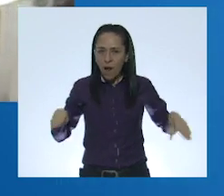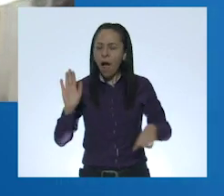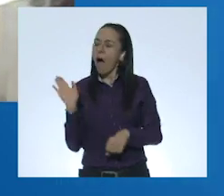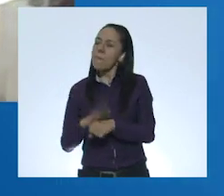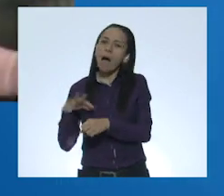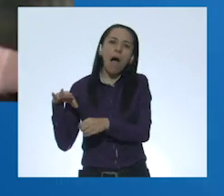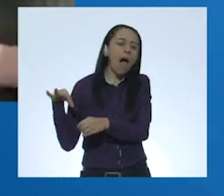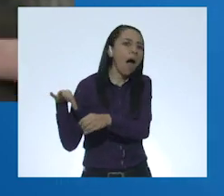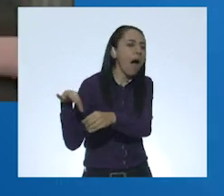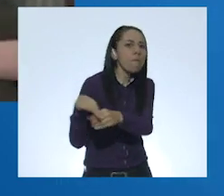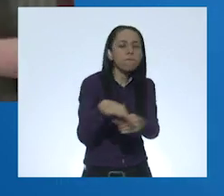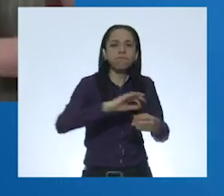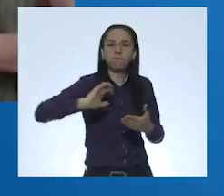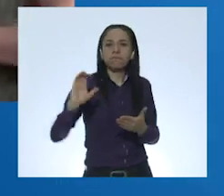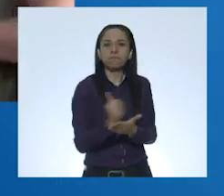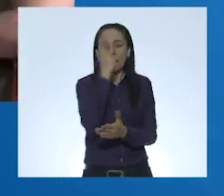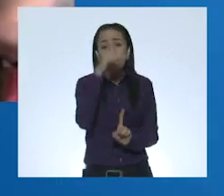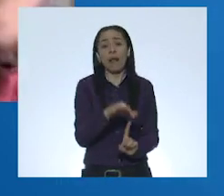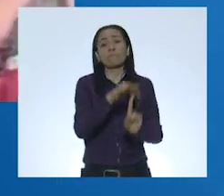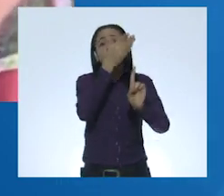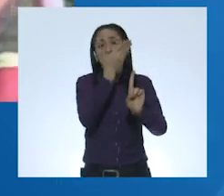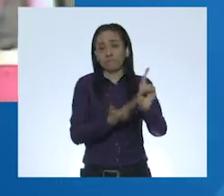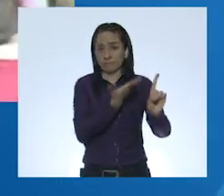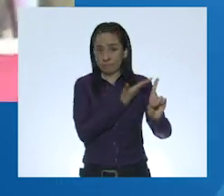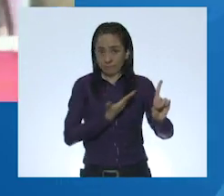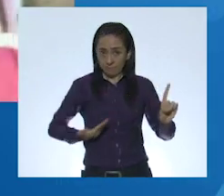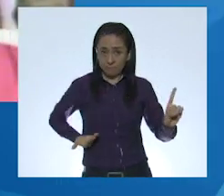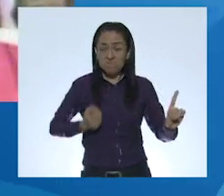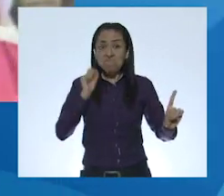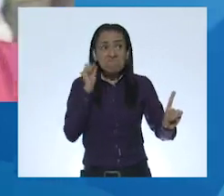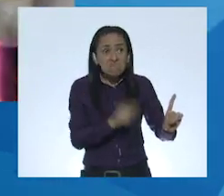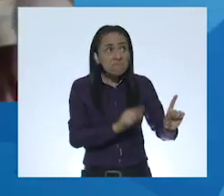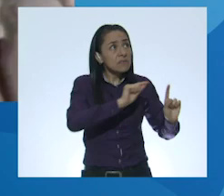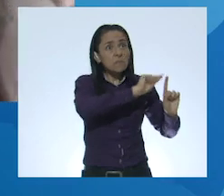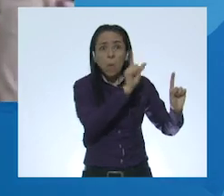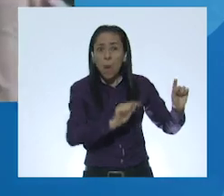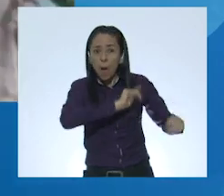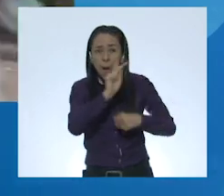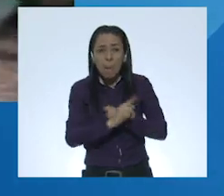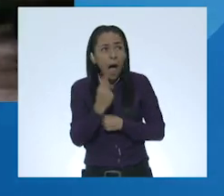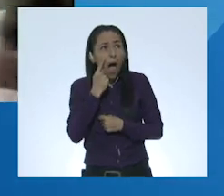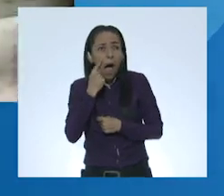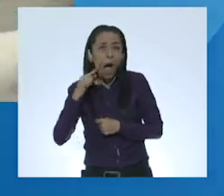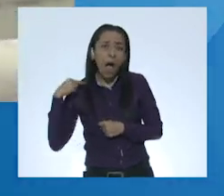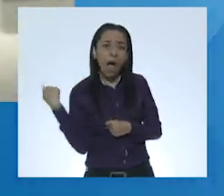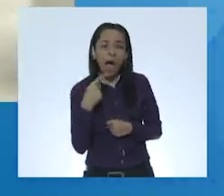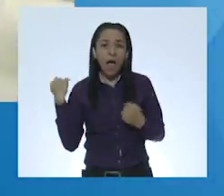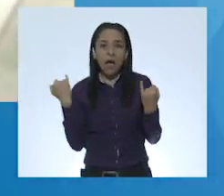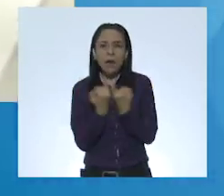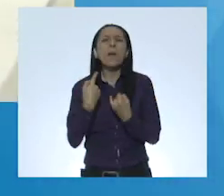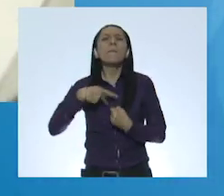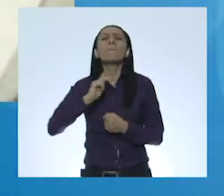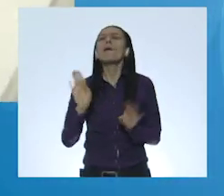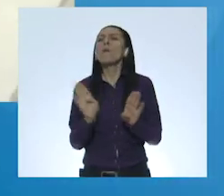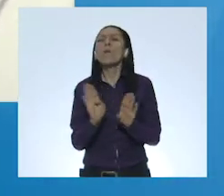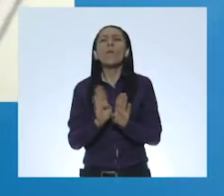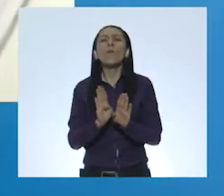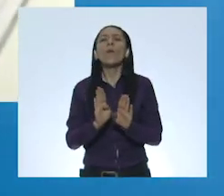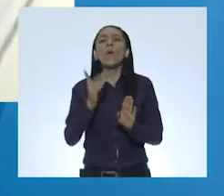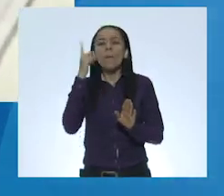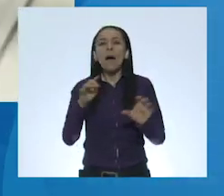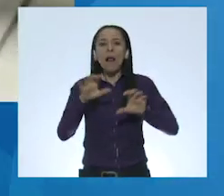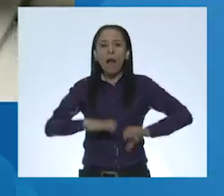presidente. La tendencia parecía repetirse en todo el país, pero de pronto el sistema de conteo de votos se